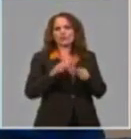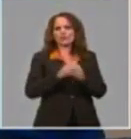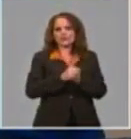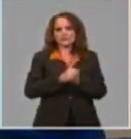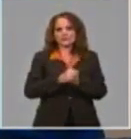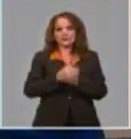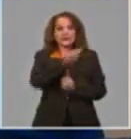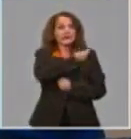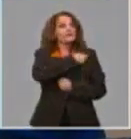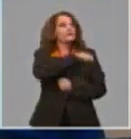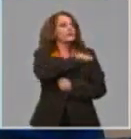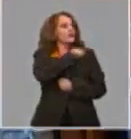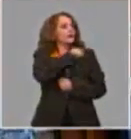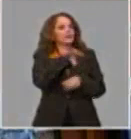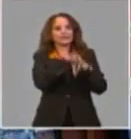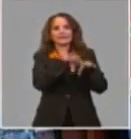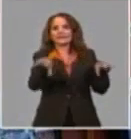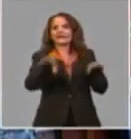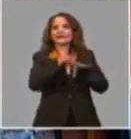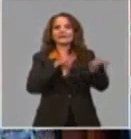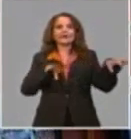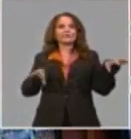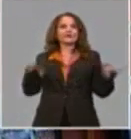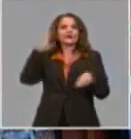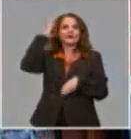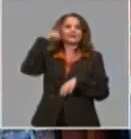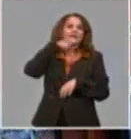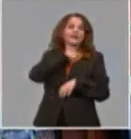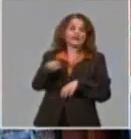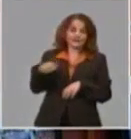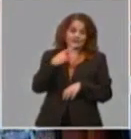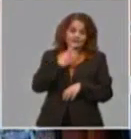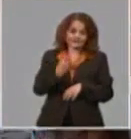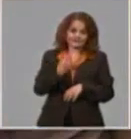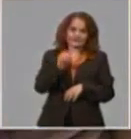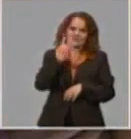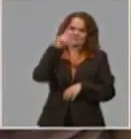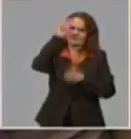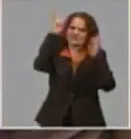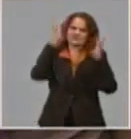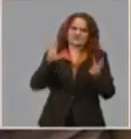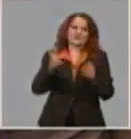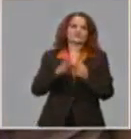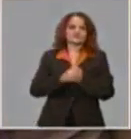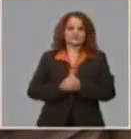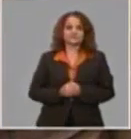de cuestionamiento la labor del Estado y del gobierno. Y aquí el Estado y el gobierno no tienen que estar